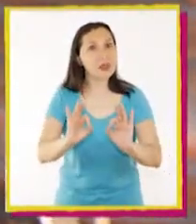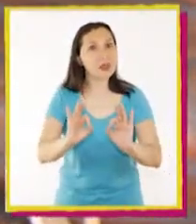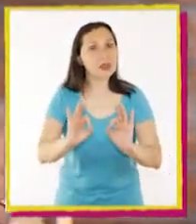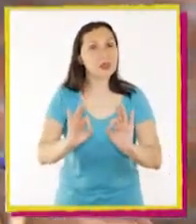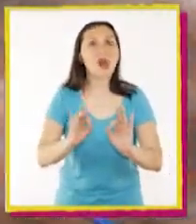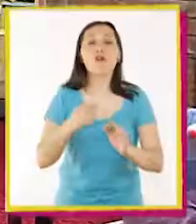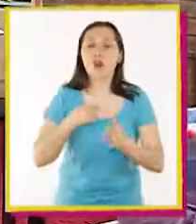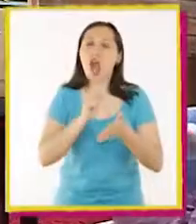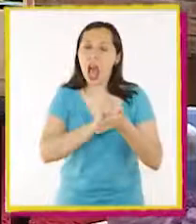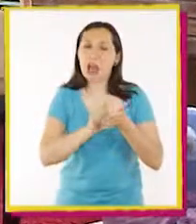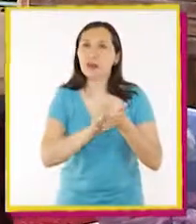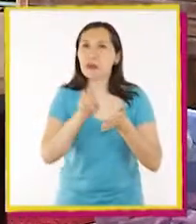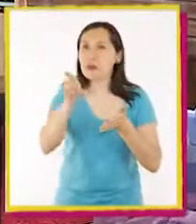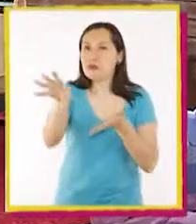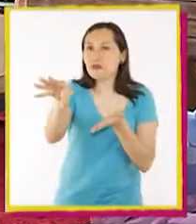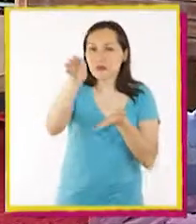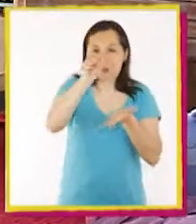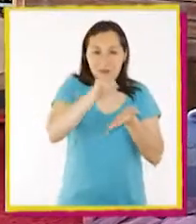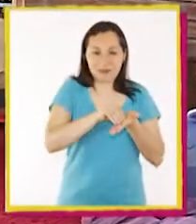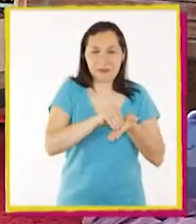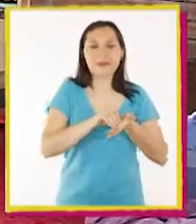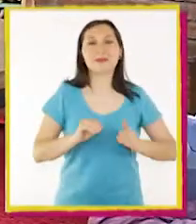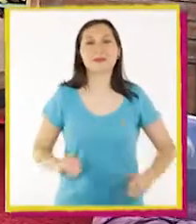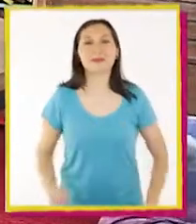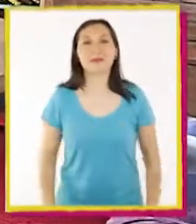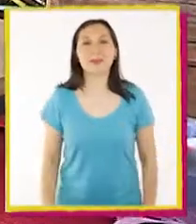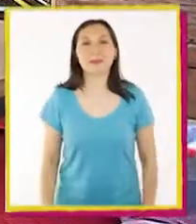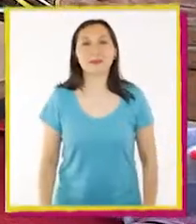con el poema. Lo voy a anotar entonces.